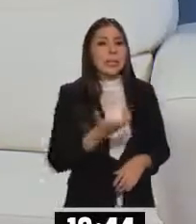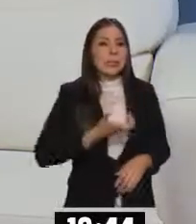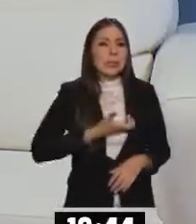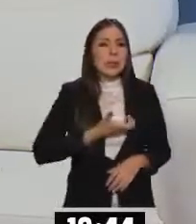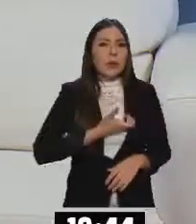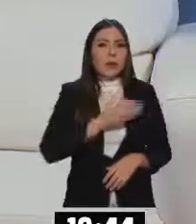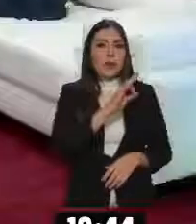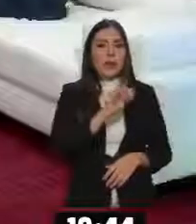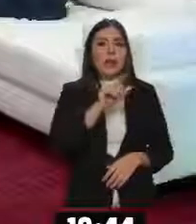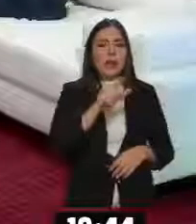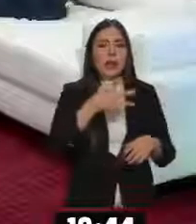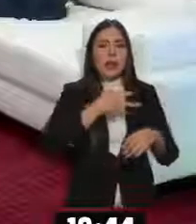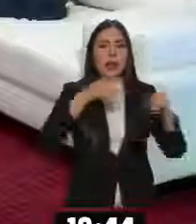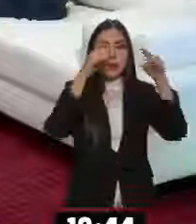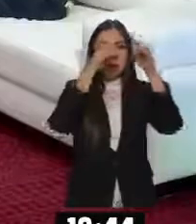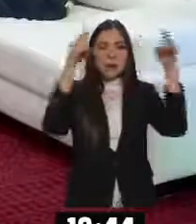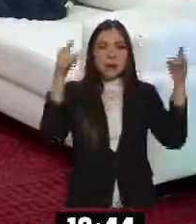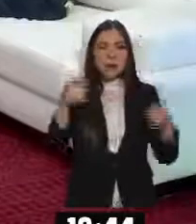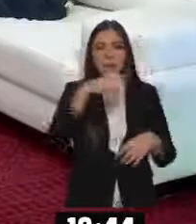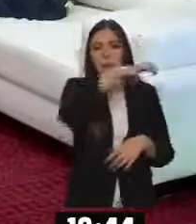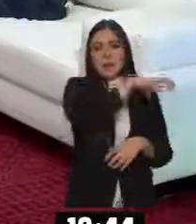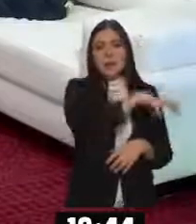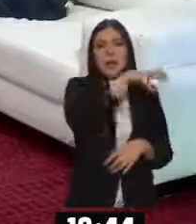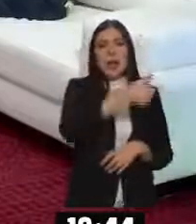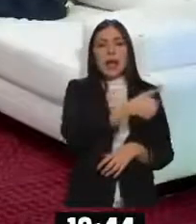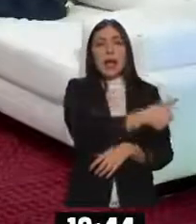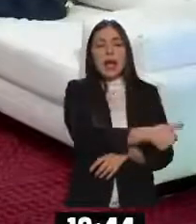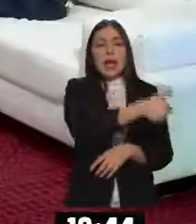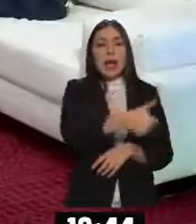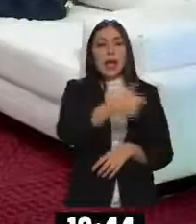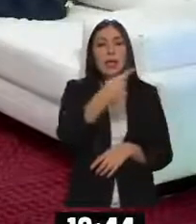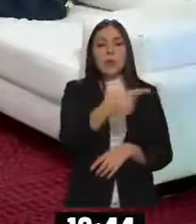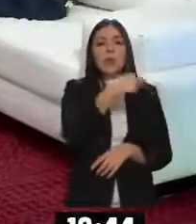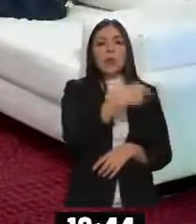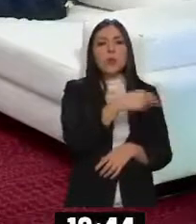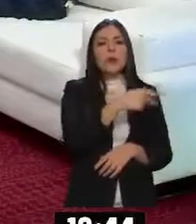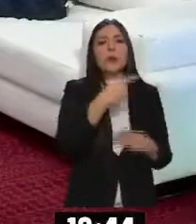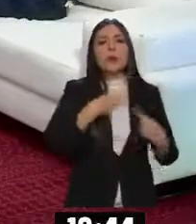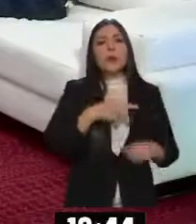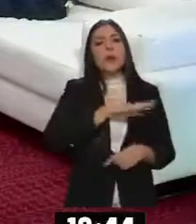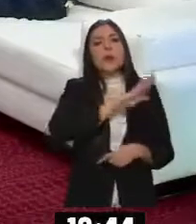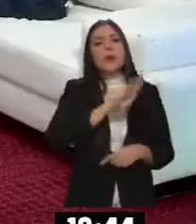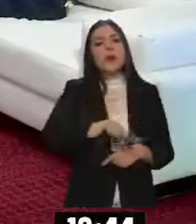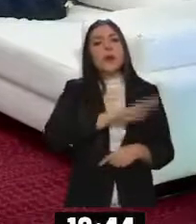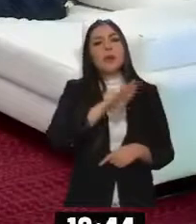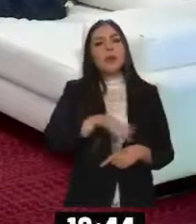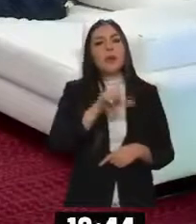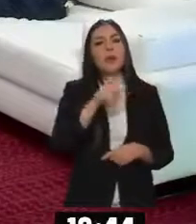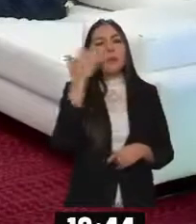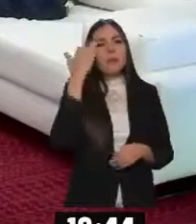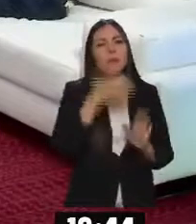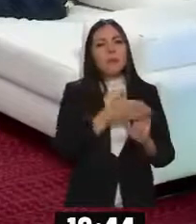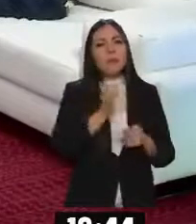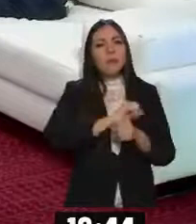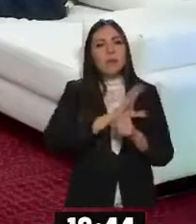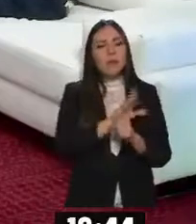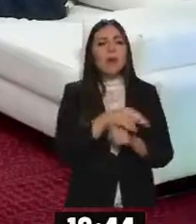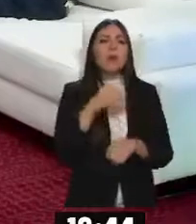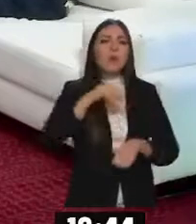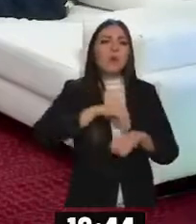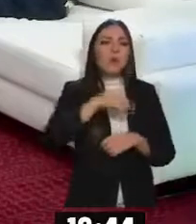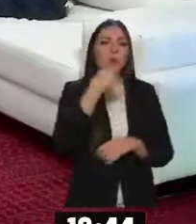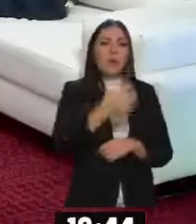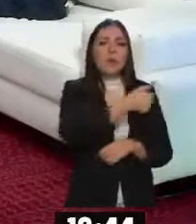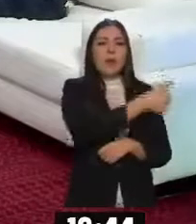carpas nombradas en honor de los que se nos adelantaron durante la pandemia. Y una de las presentaciones estelares ha sido